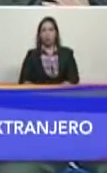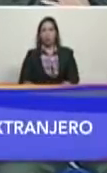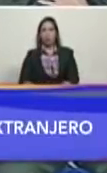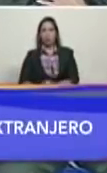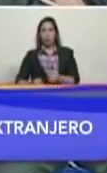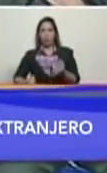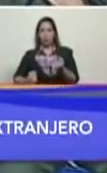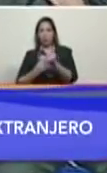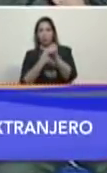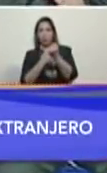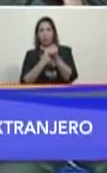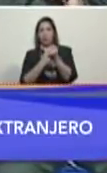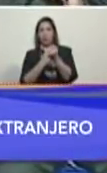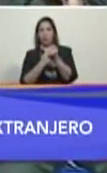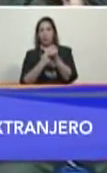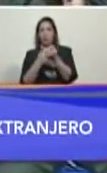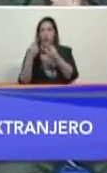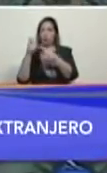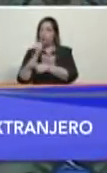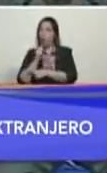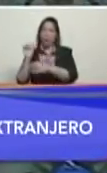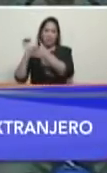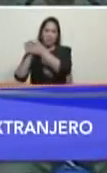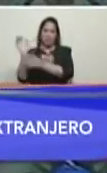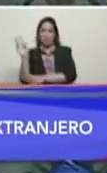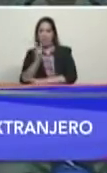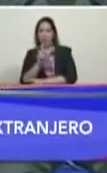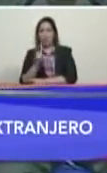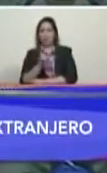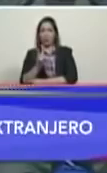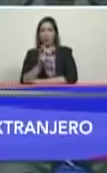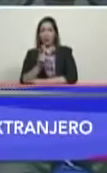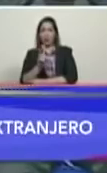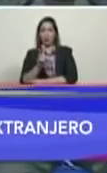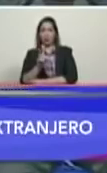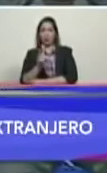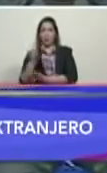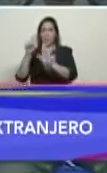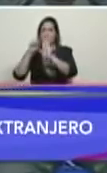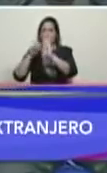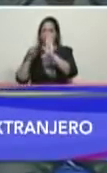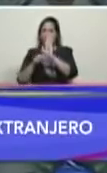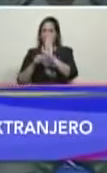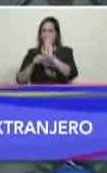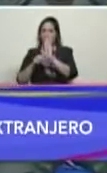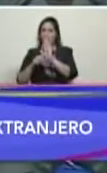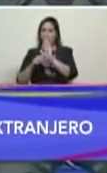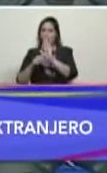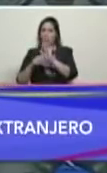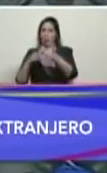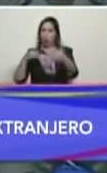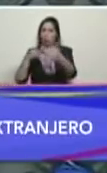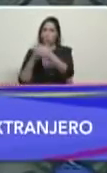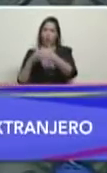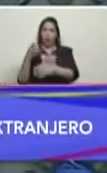apoyando a los enemigos de Venezuela en las medidas que toman contra nuestro país.